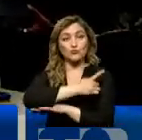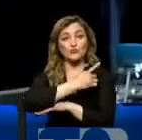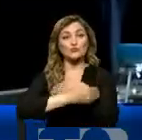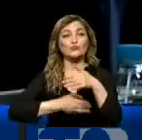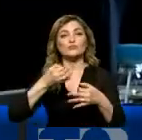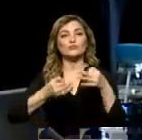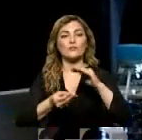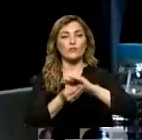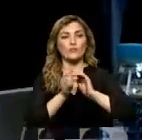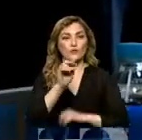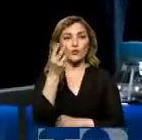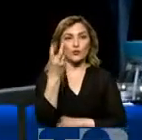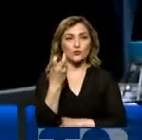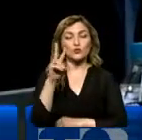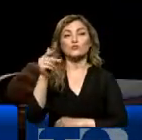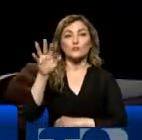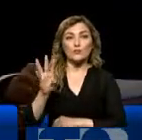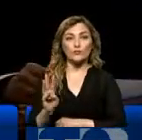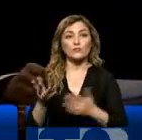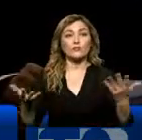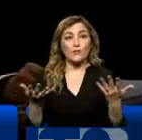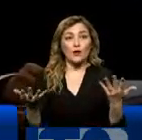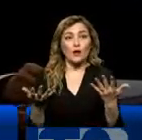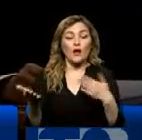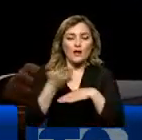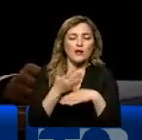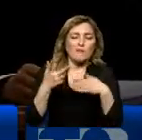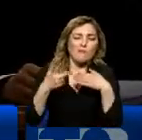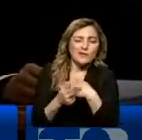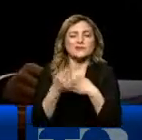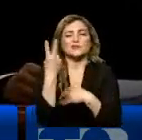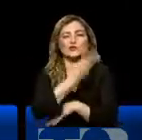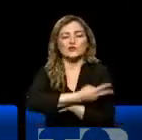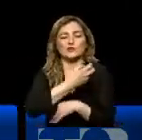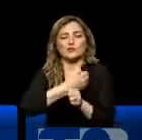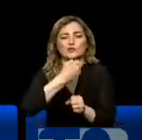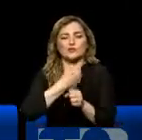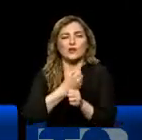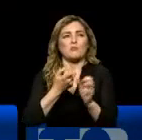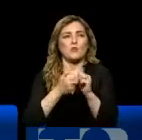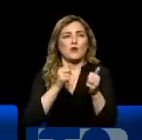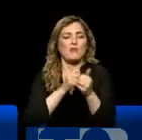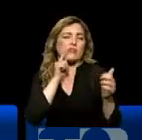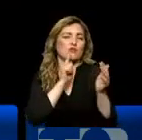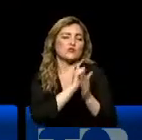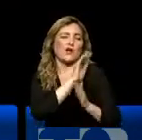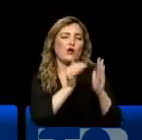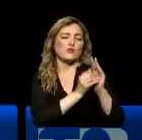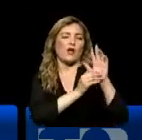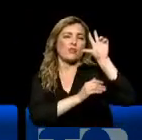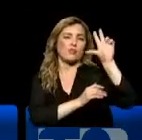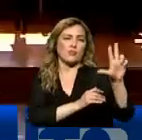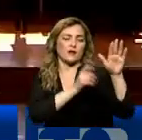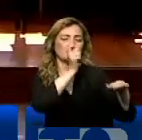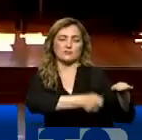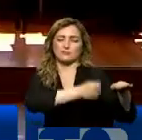caso Sobornos 2012-2016. Esto luego de una pausa de 2 días laborables hasta que se resolvió la demanda de recusación en contra